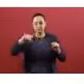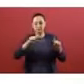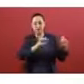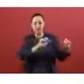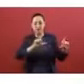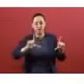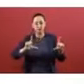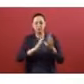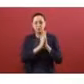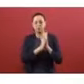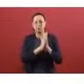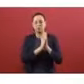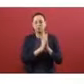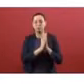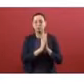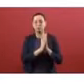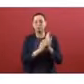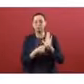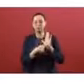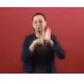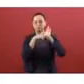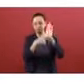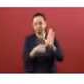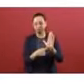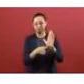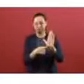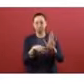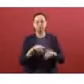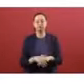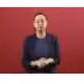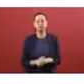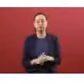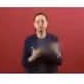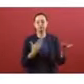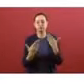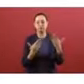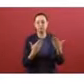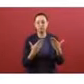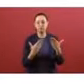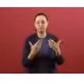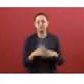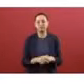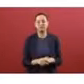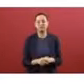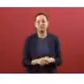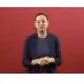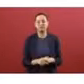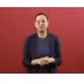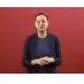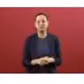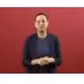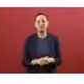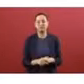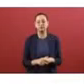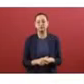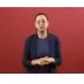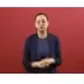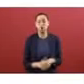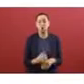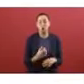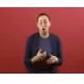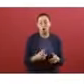se puede ver de forma gráfica esta perspectiva. El gobierno del licenciado, al dos